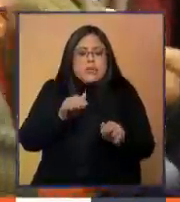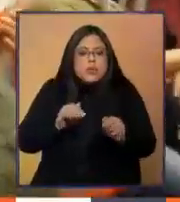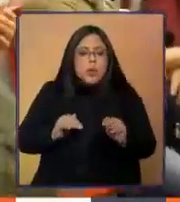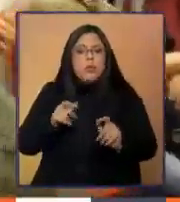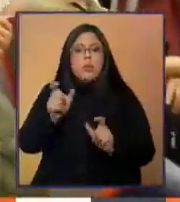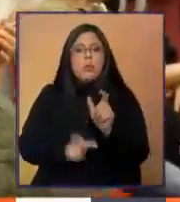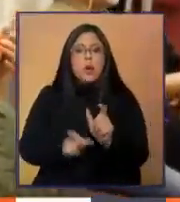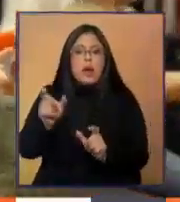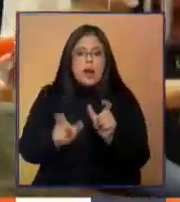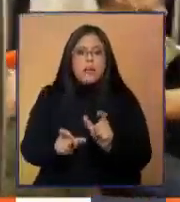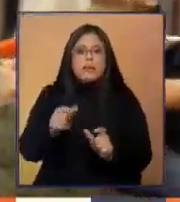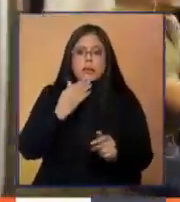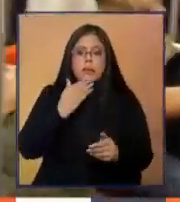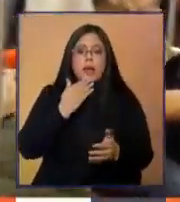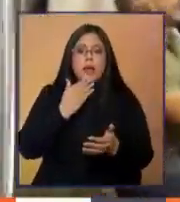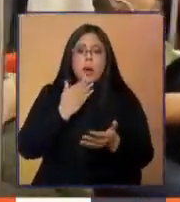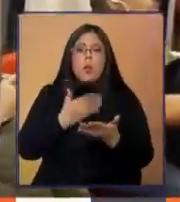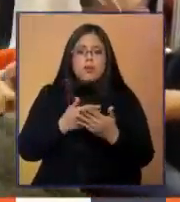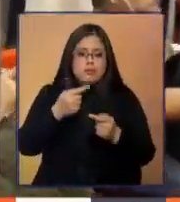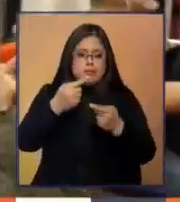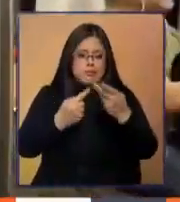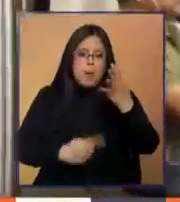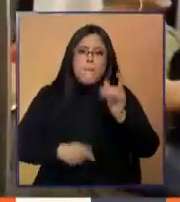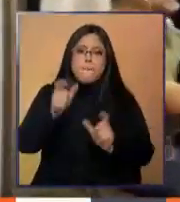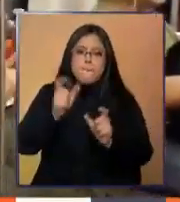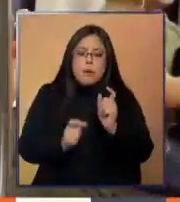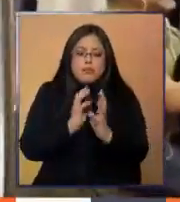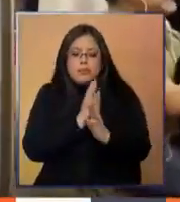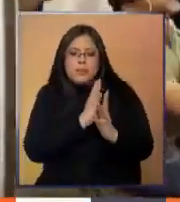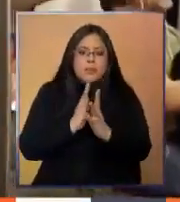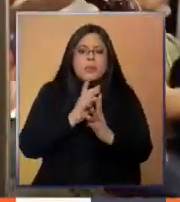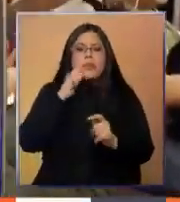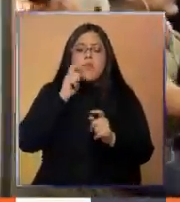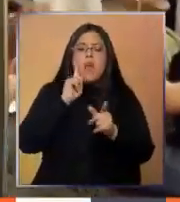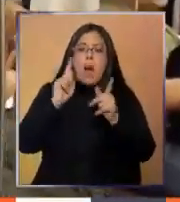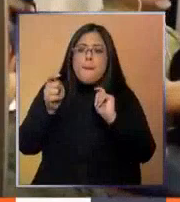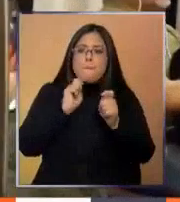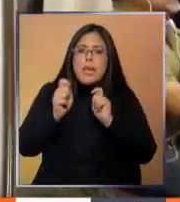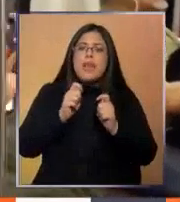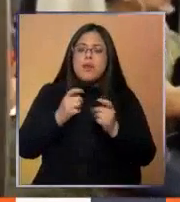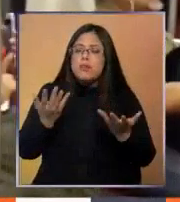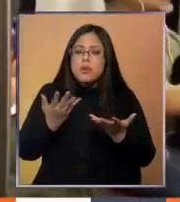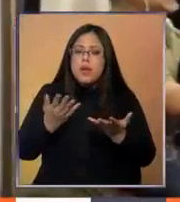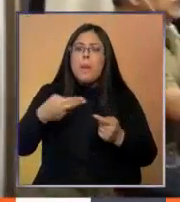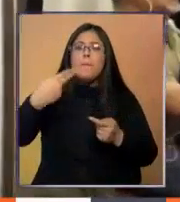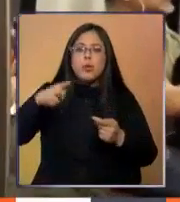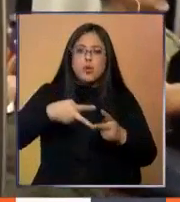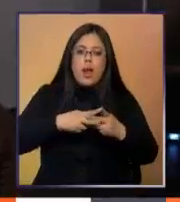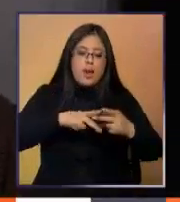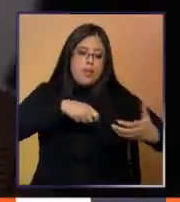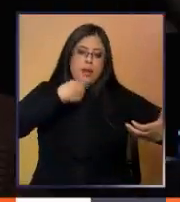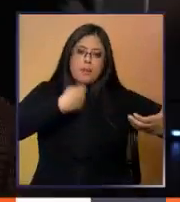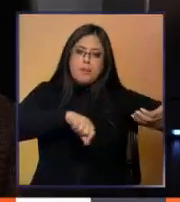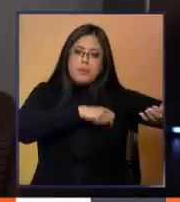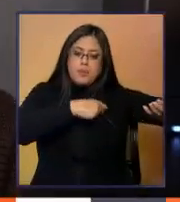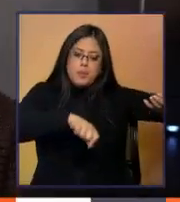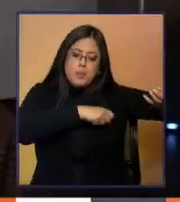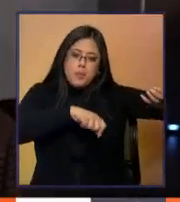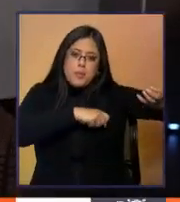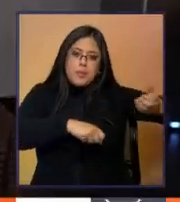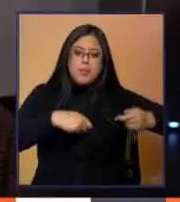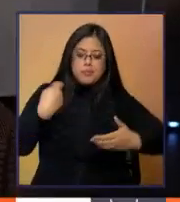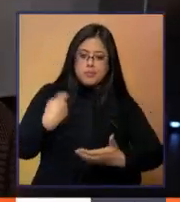sobre todo cuando son varios, también representan un peligro con sus instrumentos. Y en la